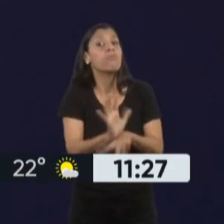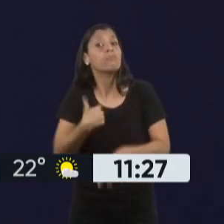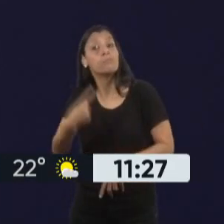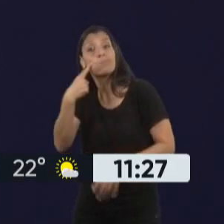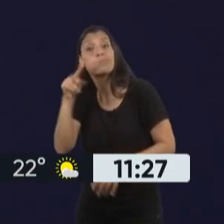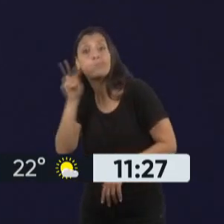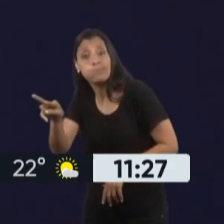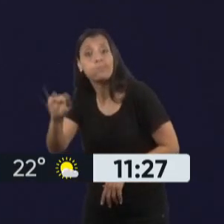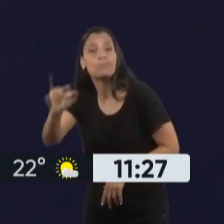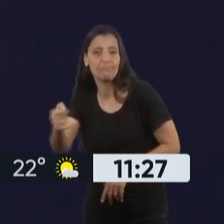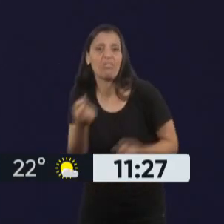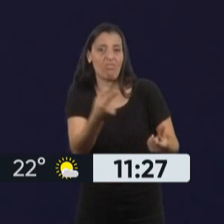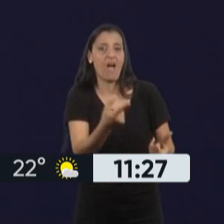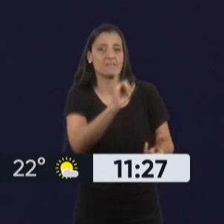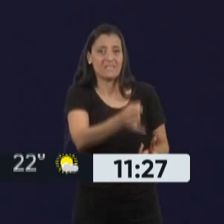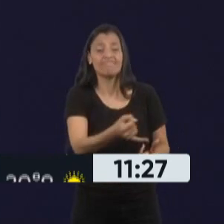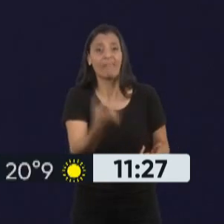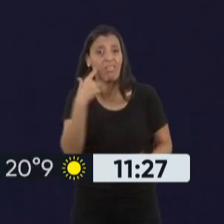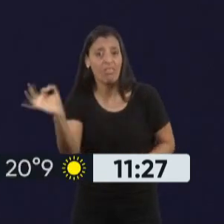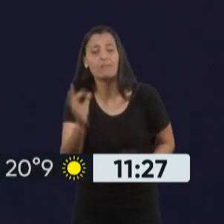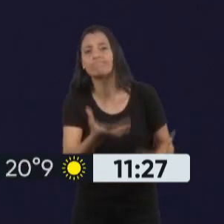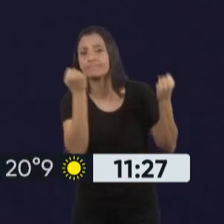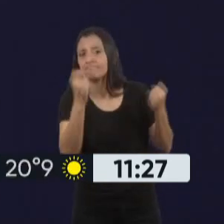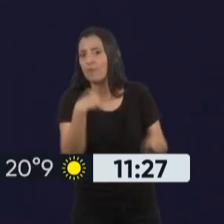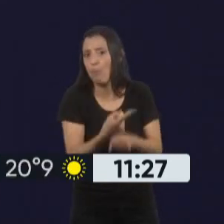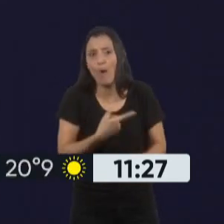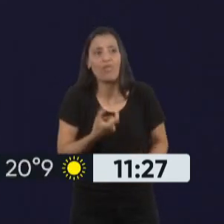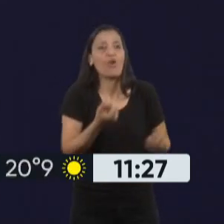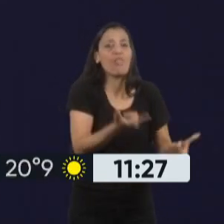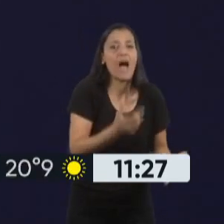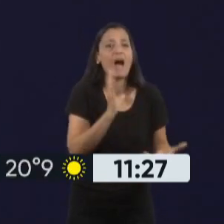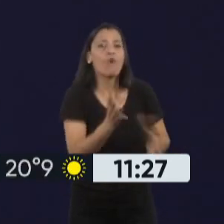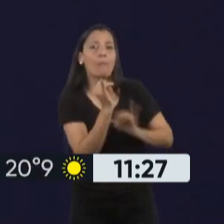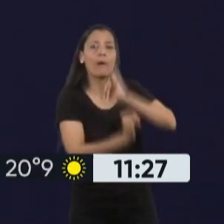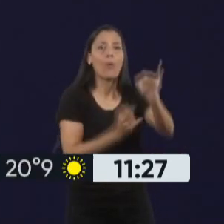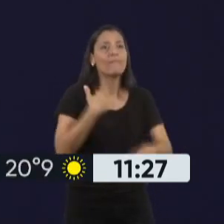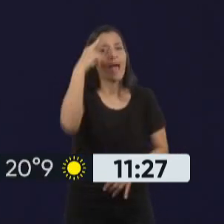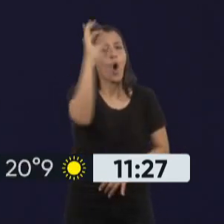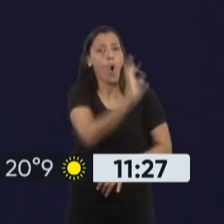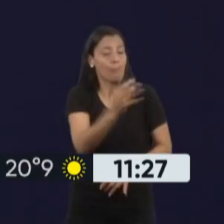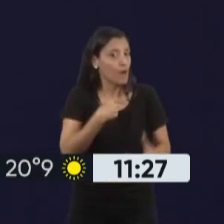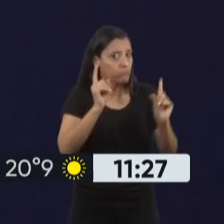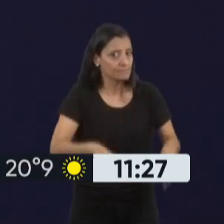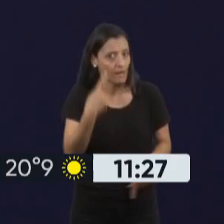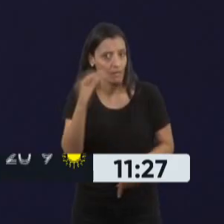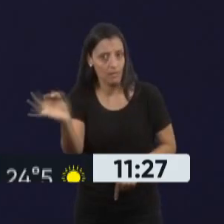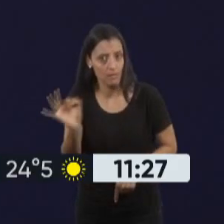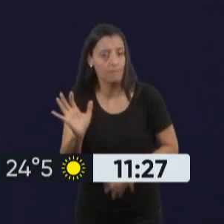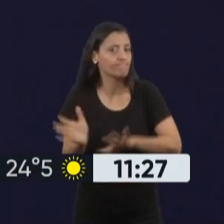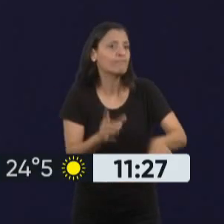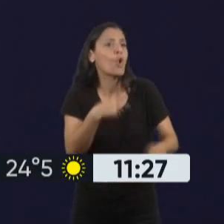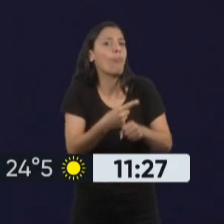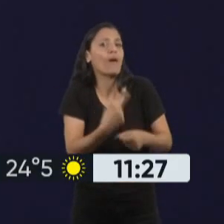principio, obviamente no me parece atinado, pero la verdad es que no, por la descripción que me haces, pero la verdad es que no lo vi, así que no